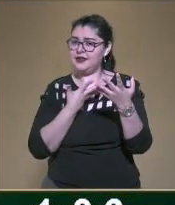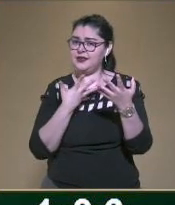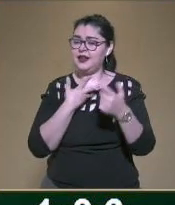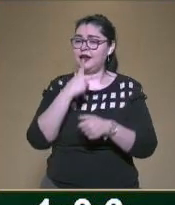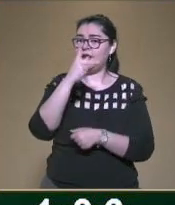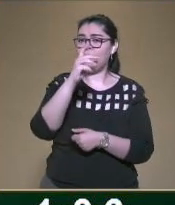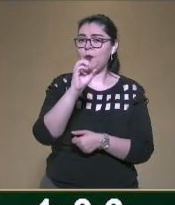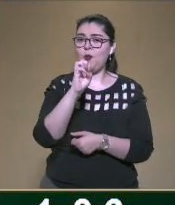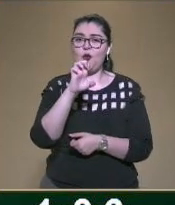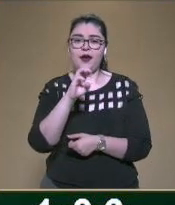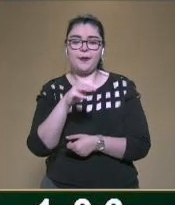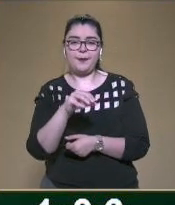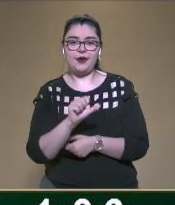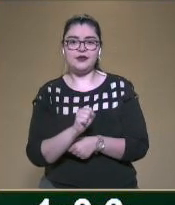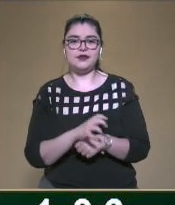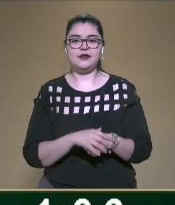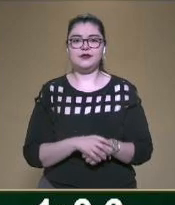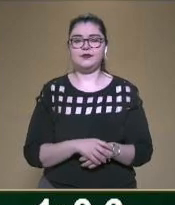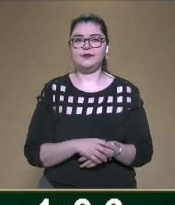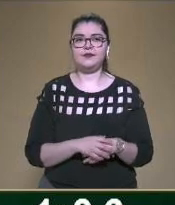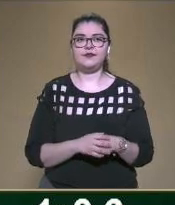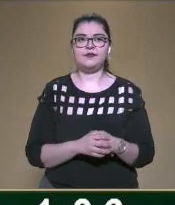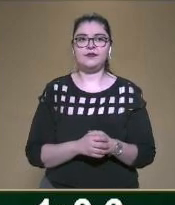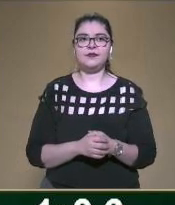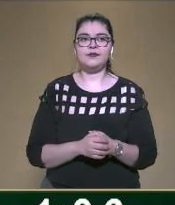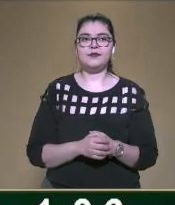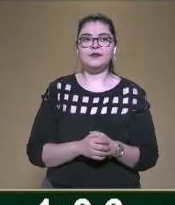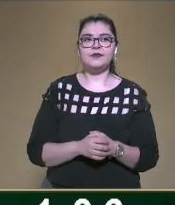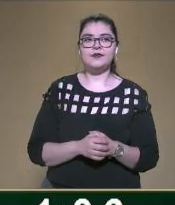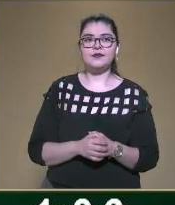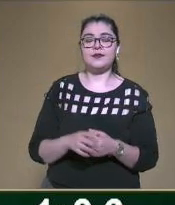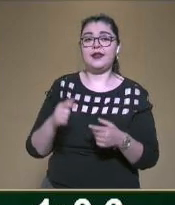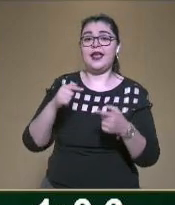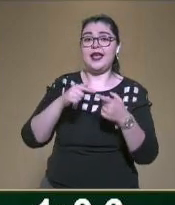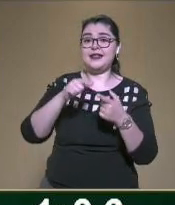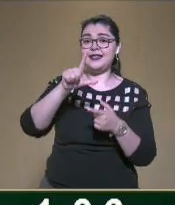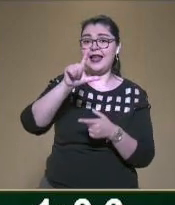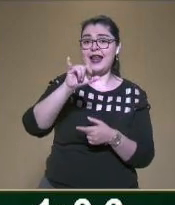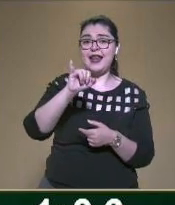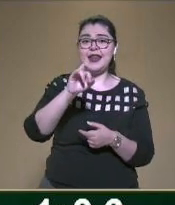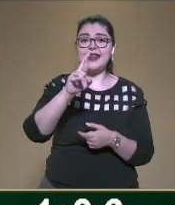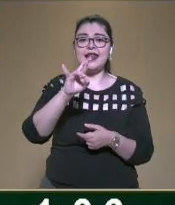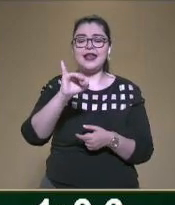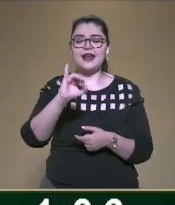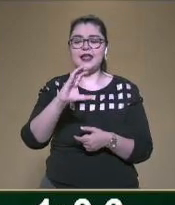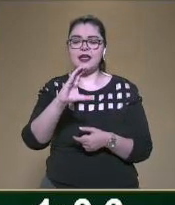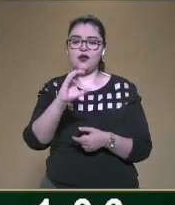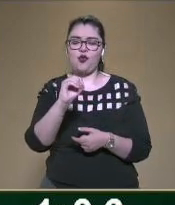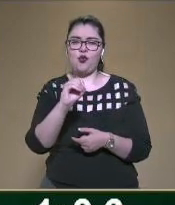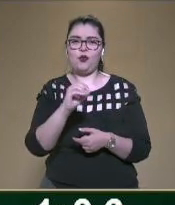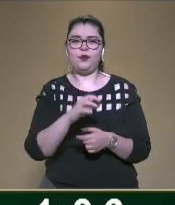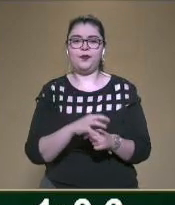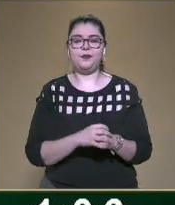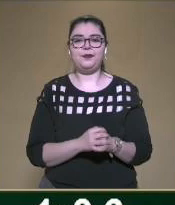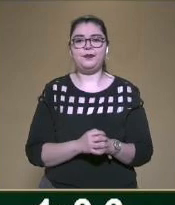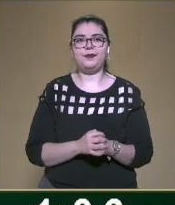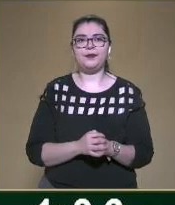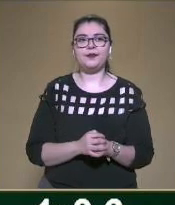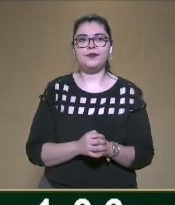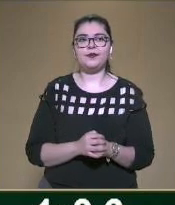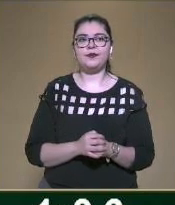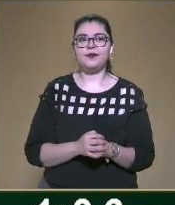¿Qué tipo de texto es? Es un tipo de texto de género literario, con un aspecto lírico. ¿Y